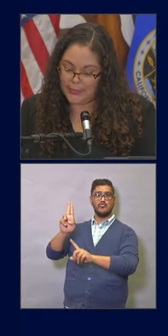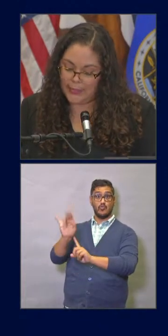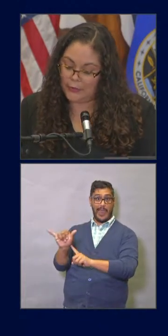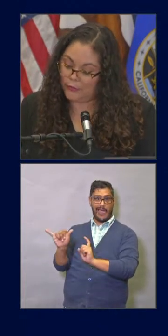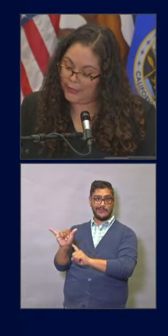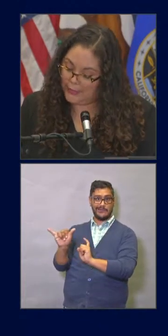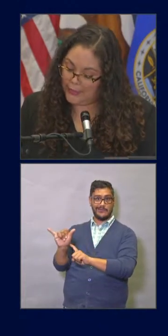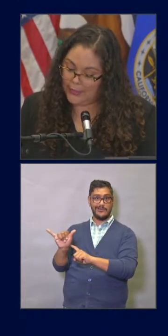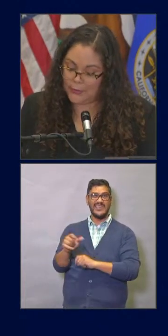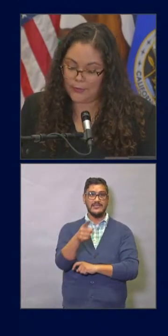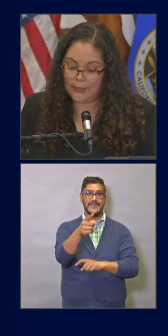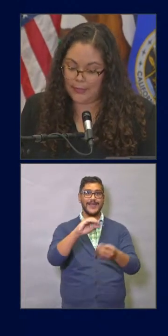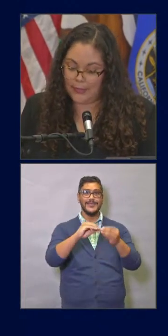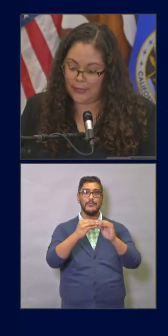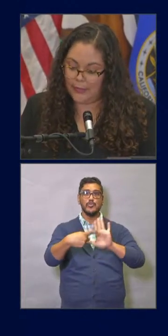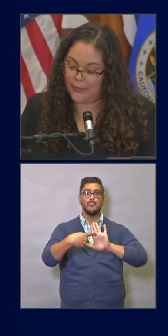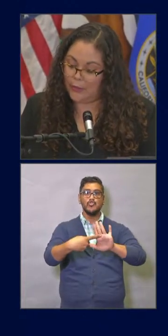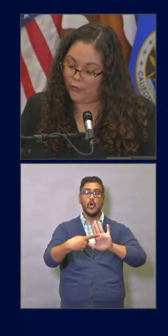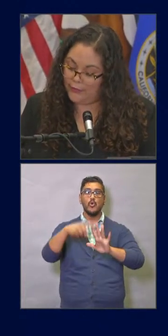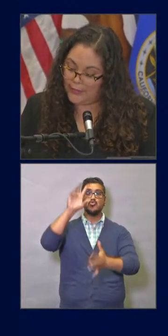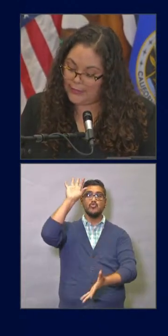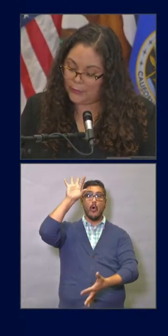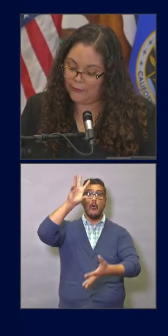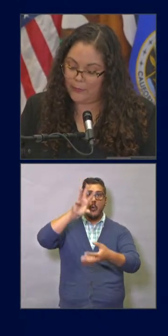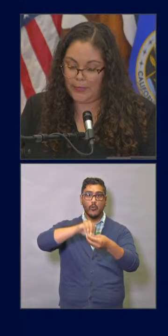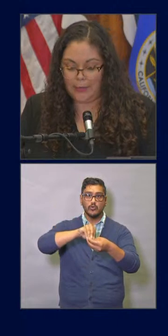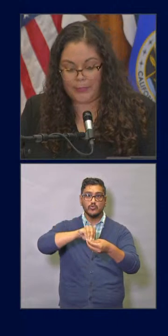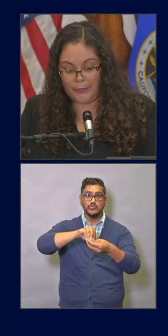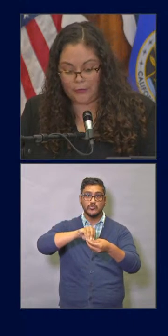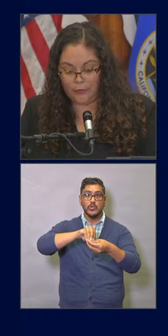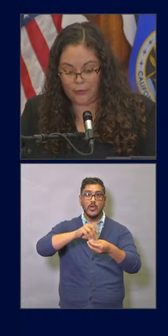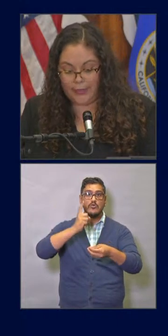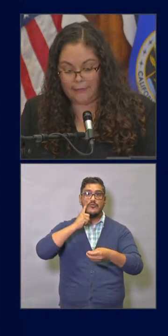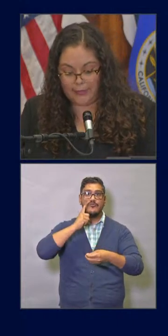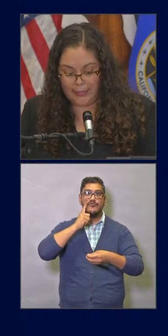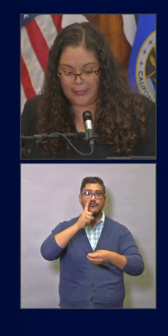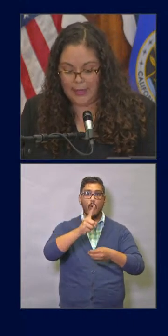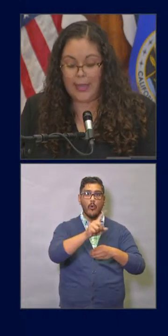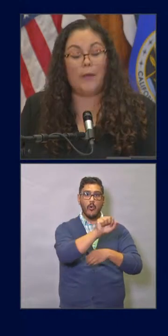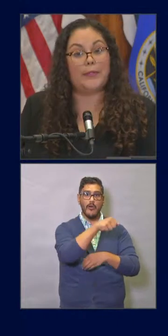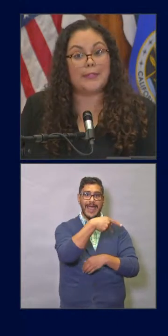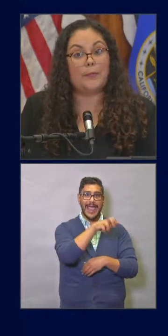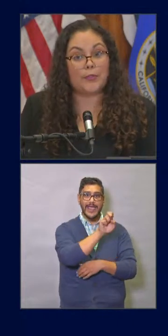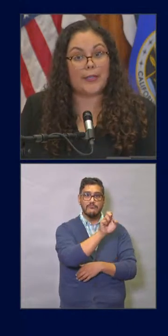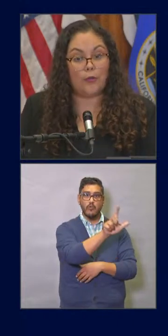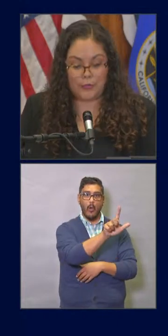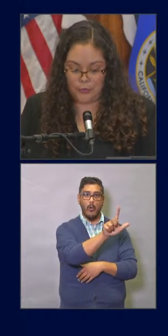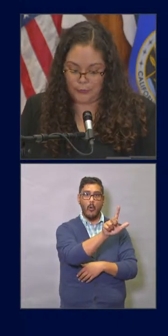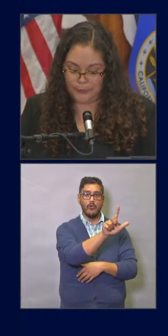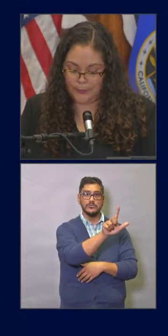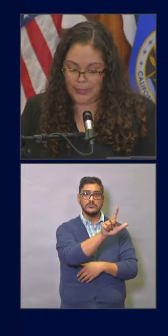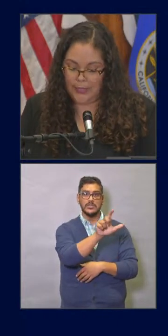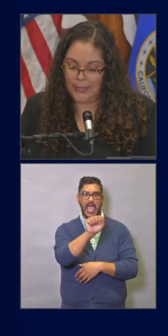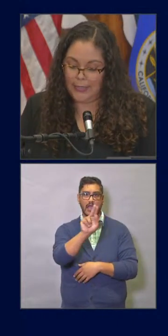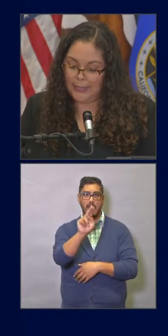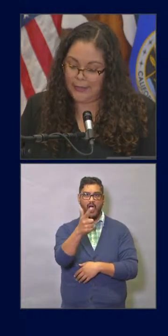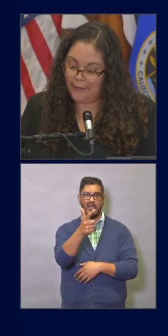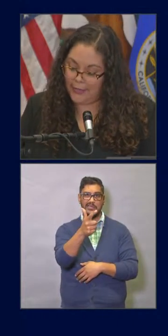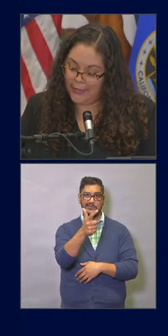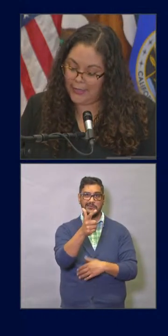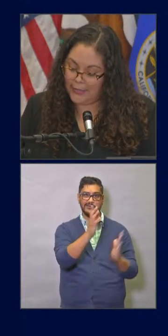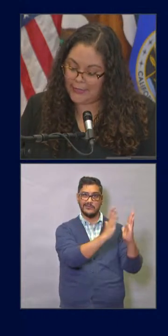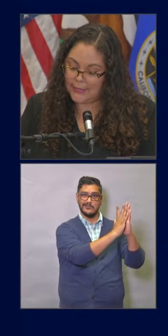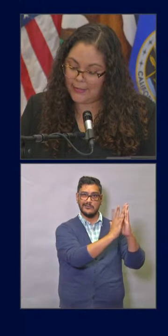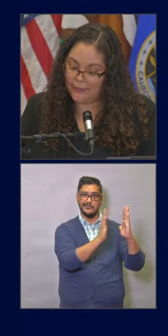gráfico muestra el total de casos de COVID-19 para el periodo de abril a principios de agosto. La